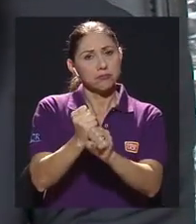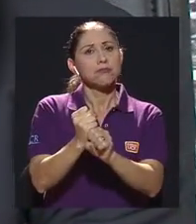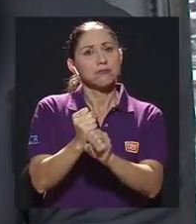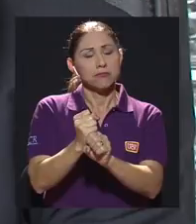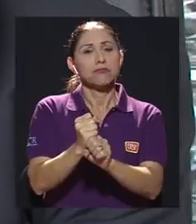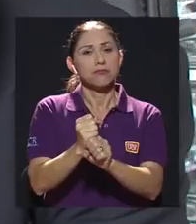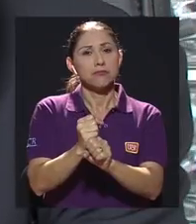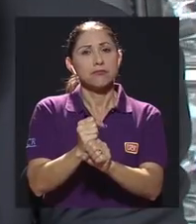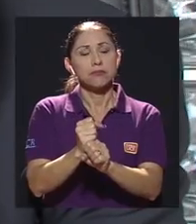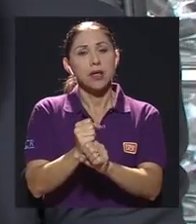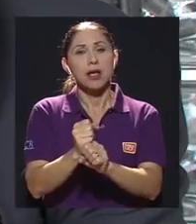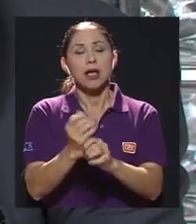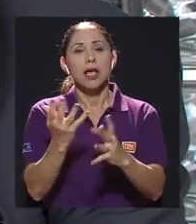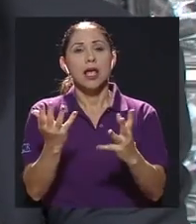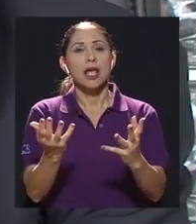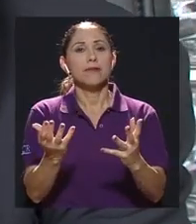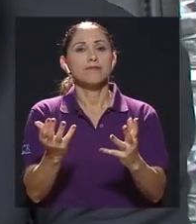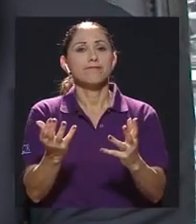marco de